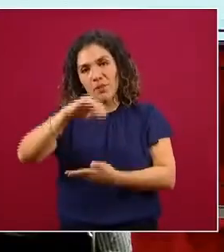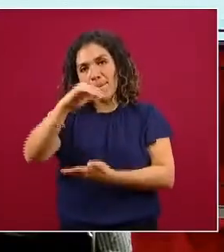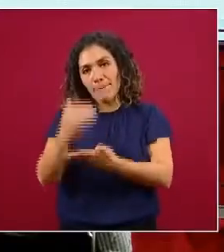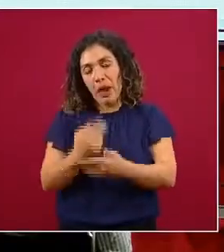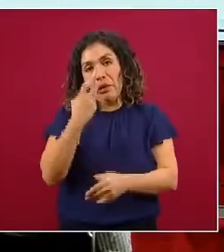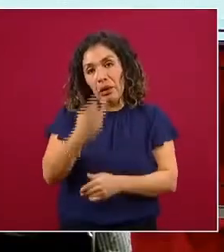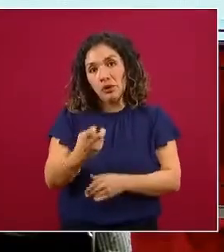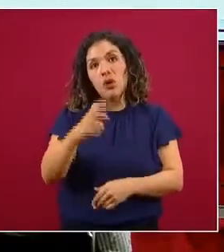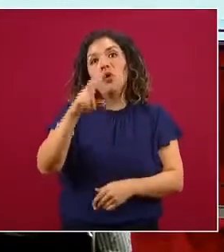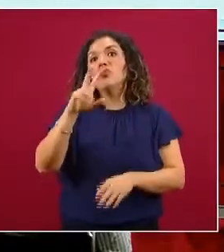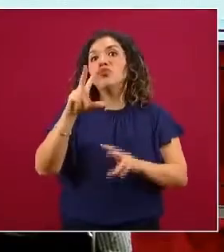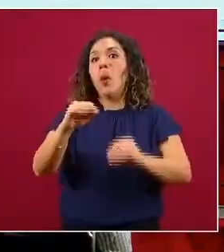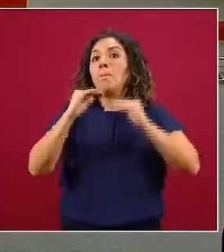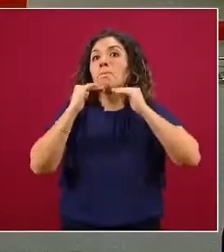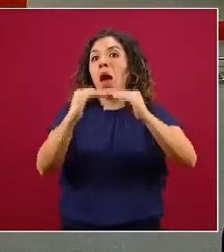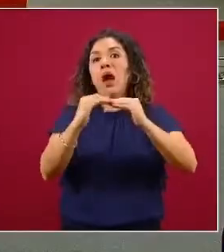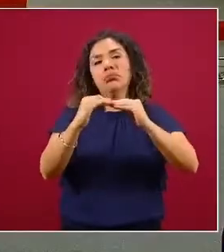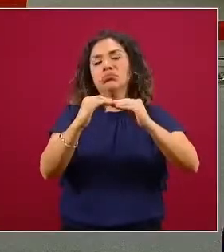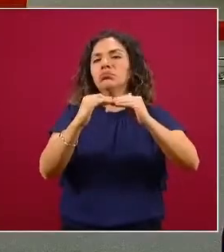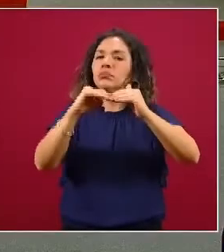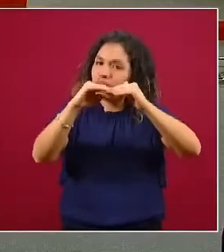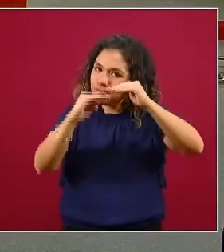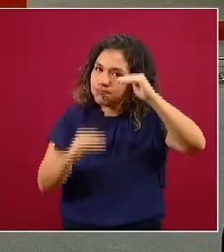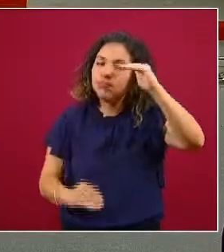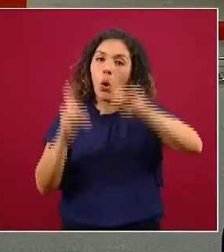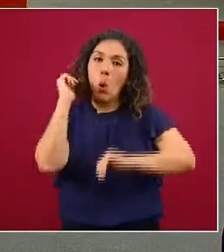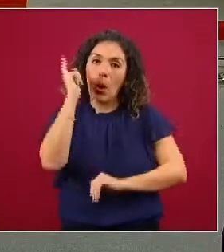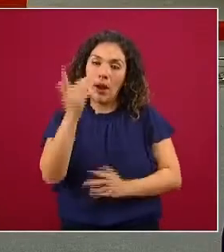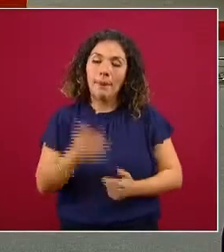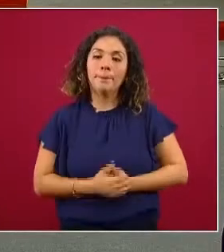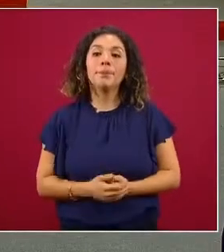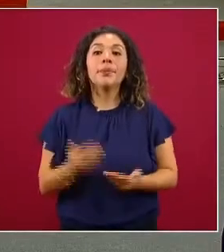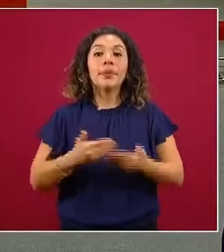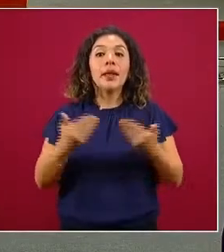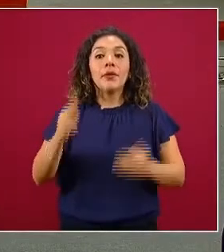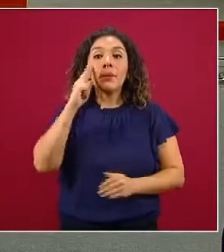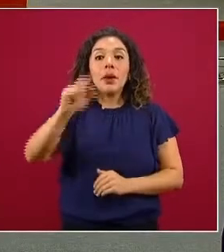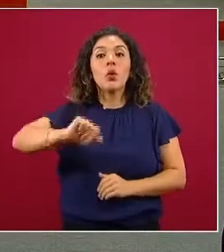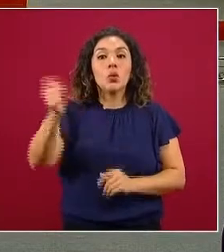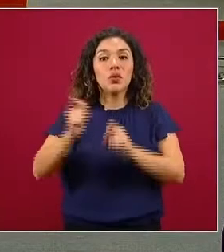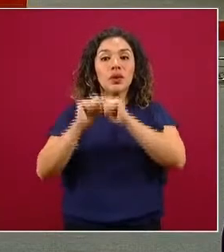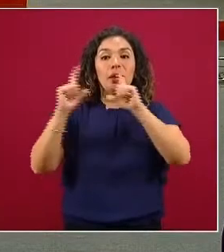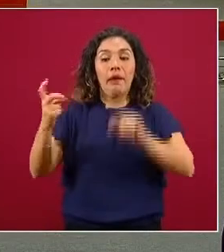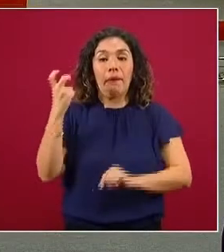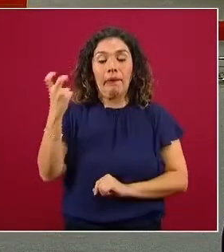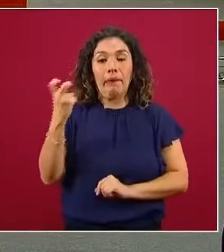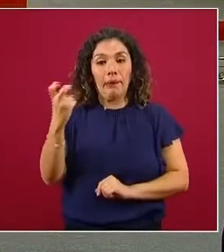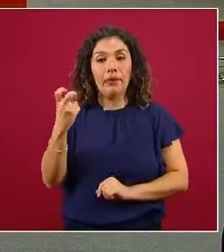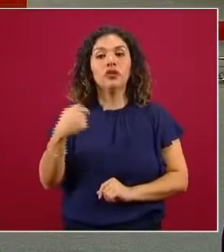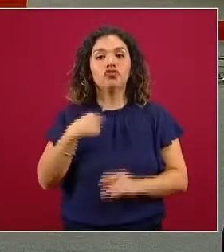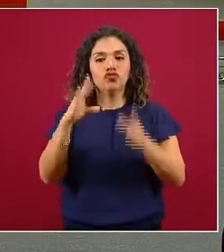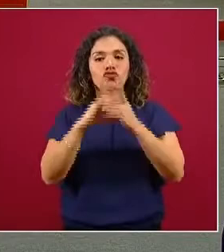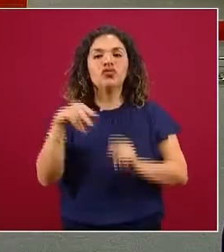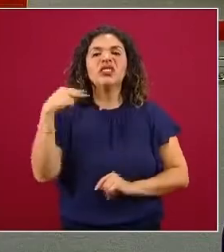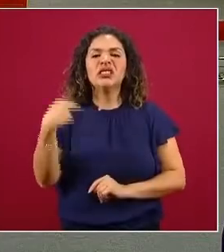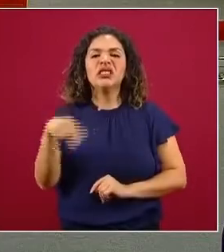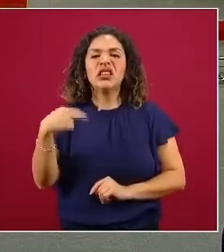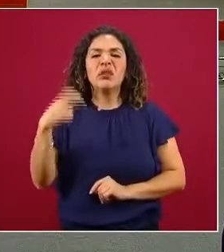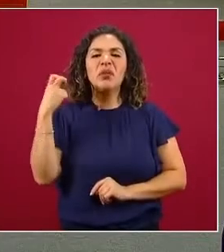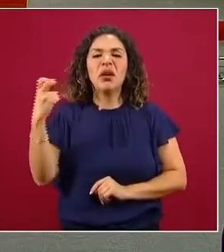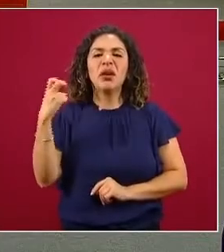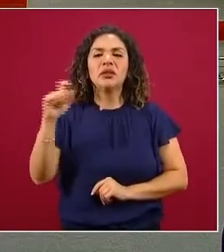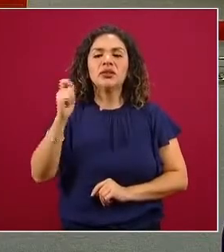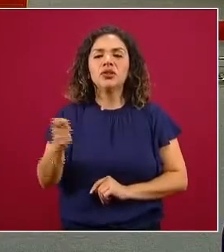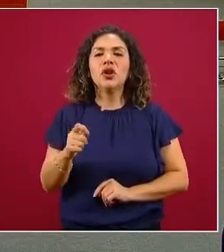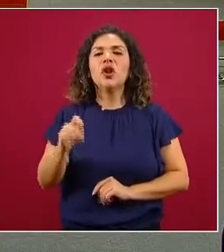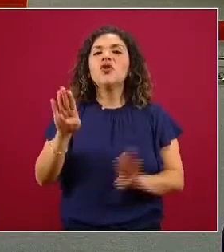vaya a estabilizar. Bien, vamos a ver ahora sí una siguiente diapositiva, que en este punto le hemos nombrado el